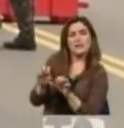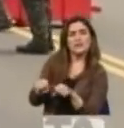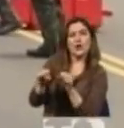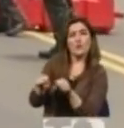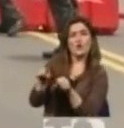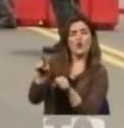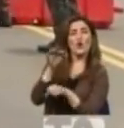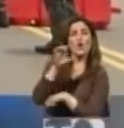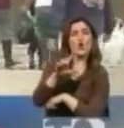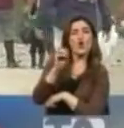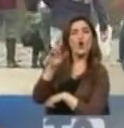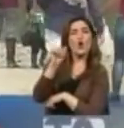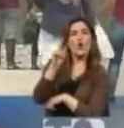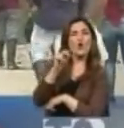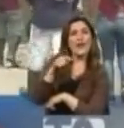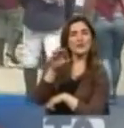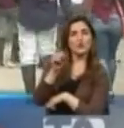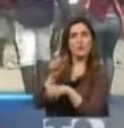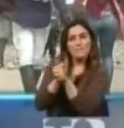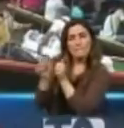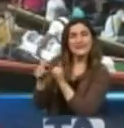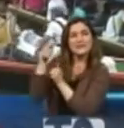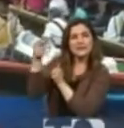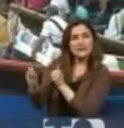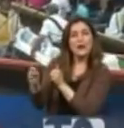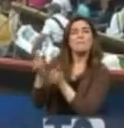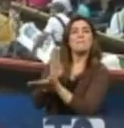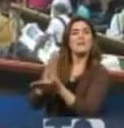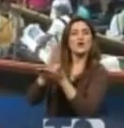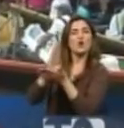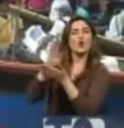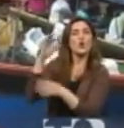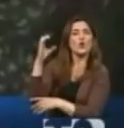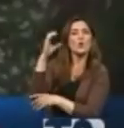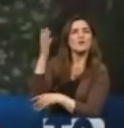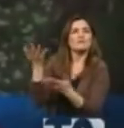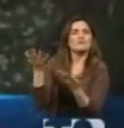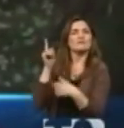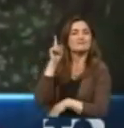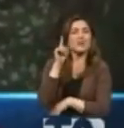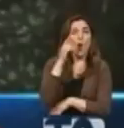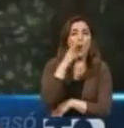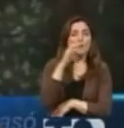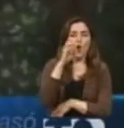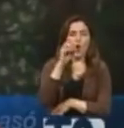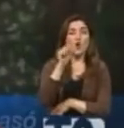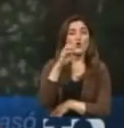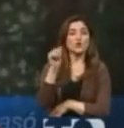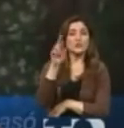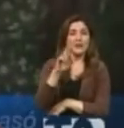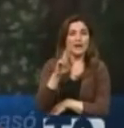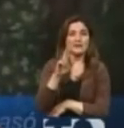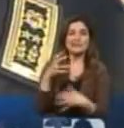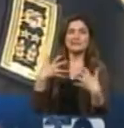hospedaron allí y cruzaron a Colombia. La policía analiza un presunto nexo de Óscar Villacís con la organización de